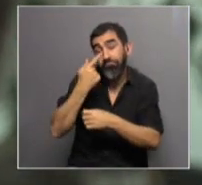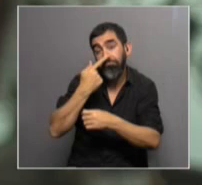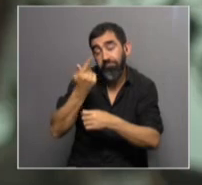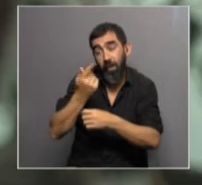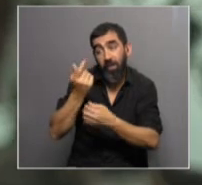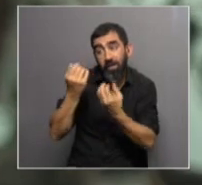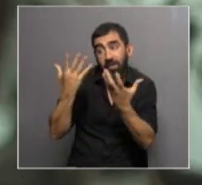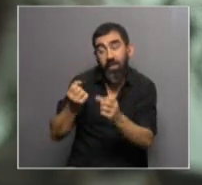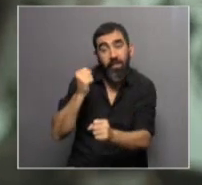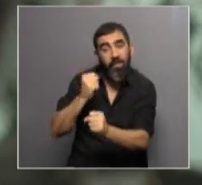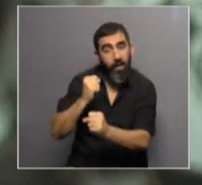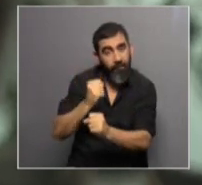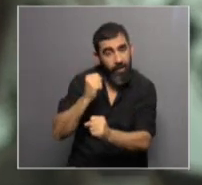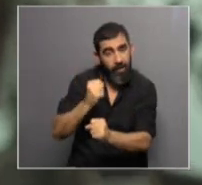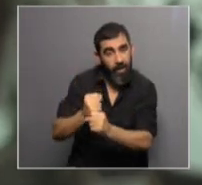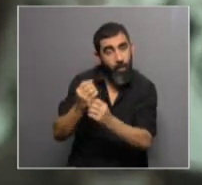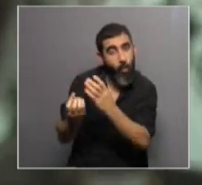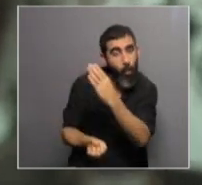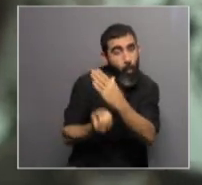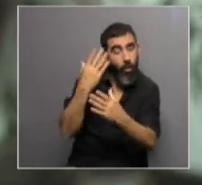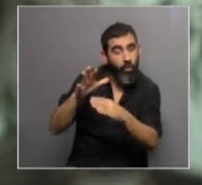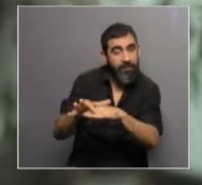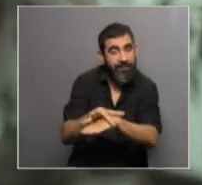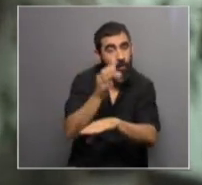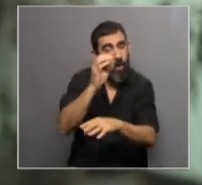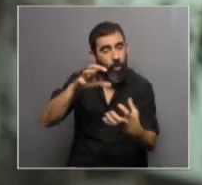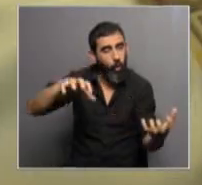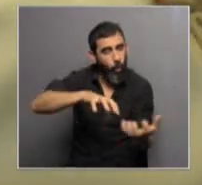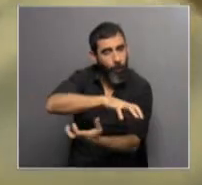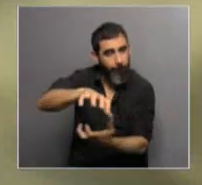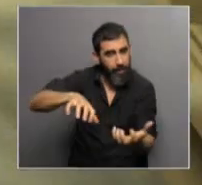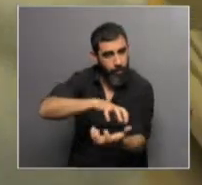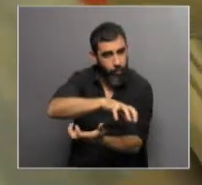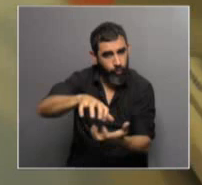trabajar en modelos celulares más complejos